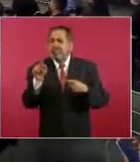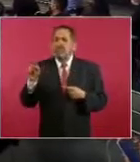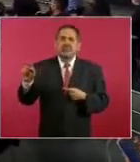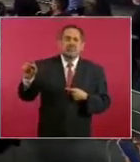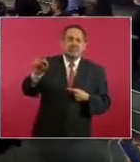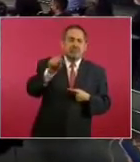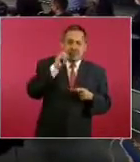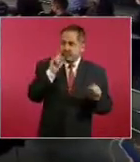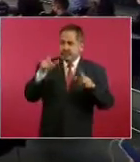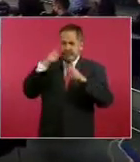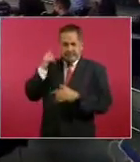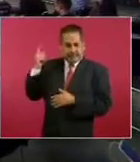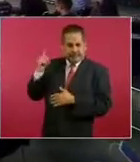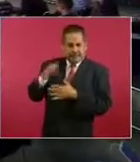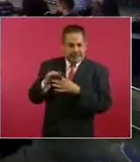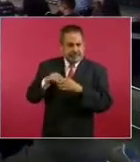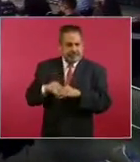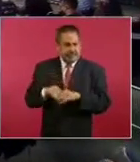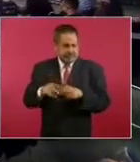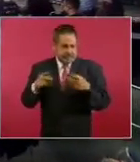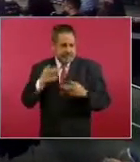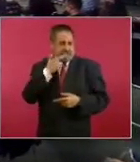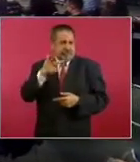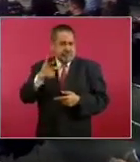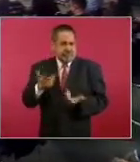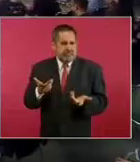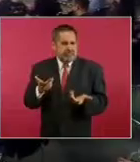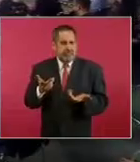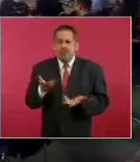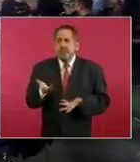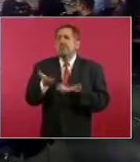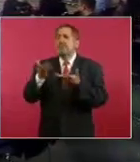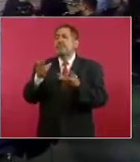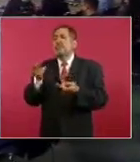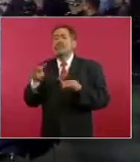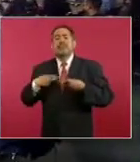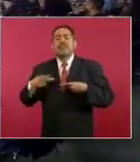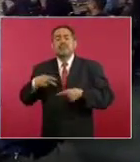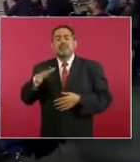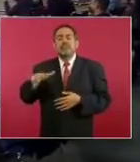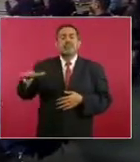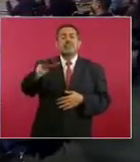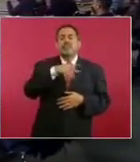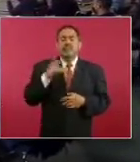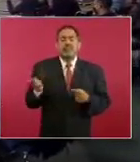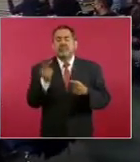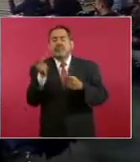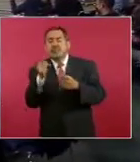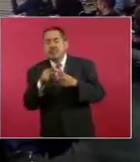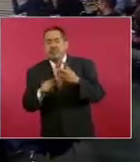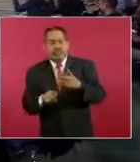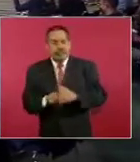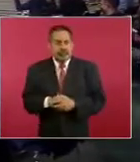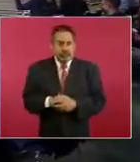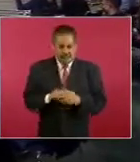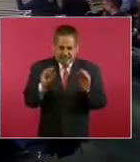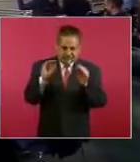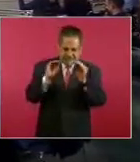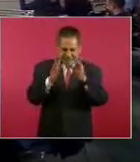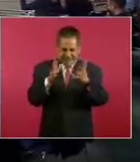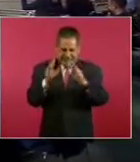Las pasamos, sí. Estas serían las tres preguntas. Nada más hay que formularlas